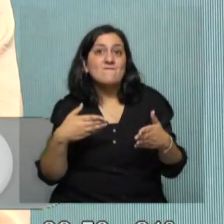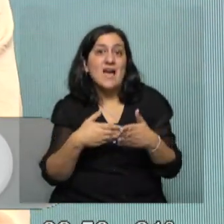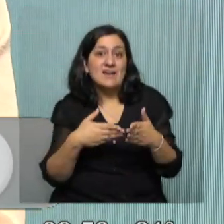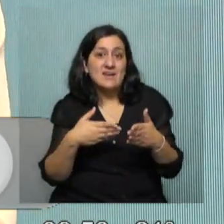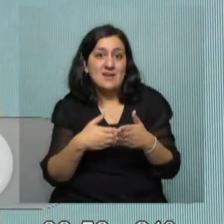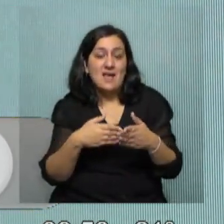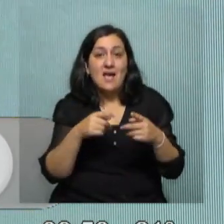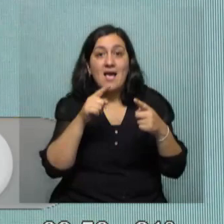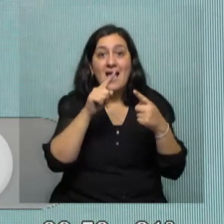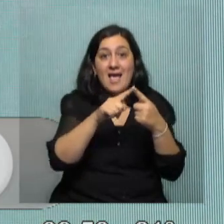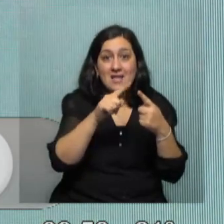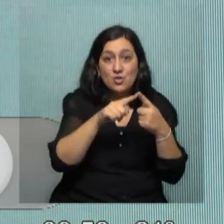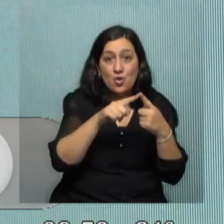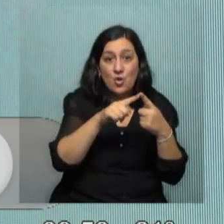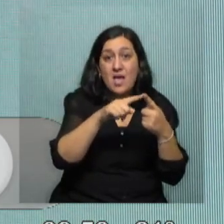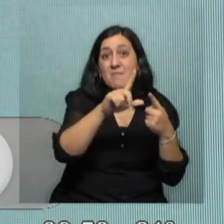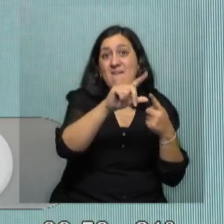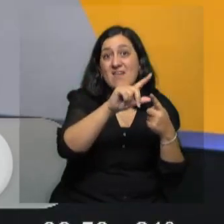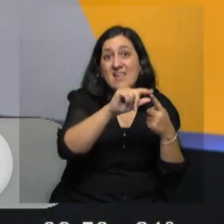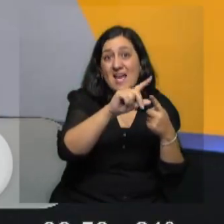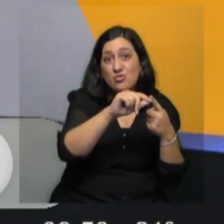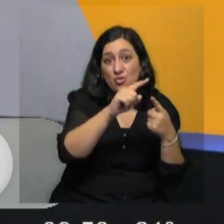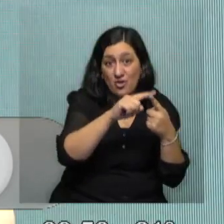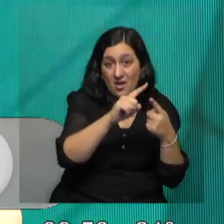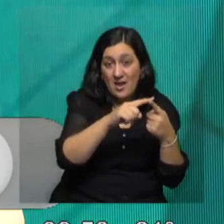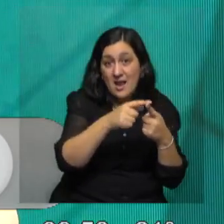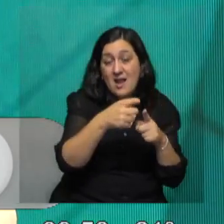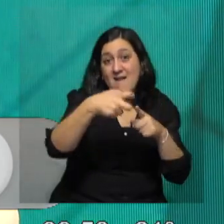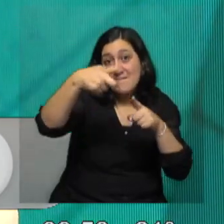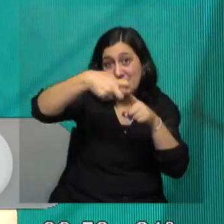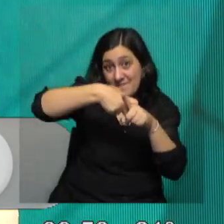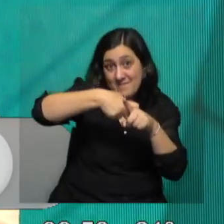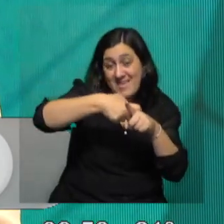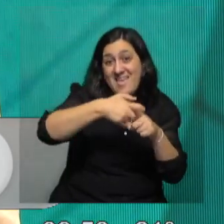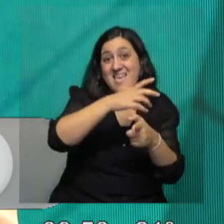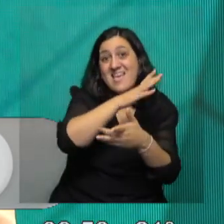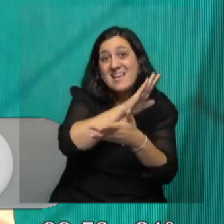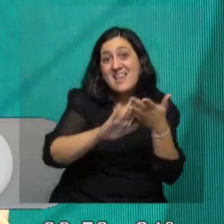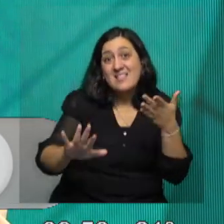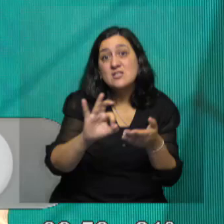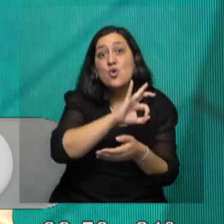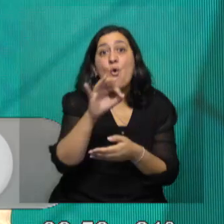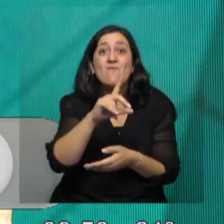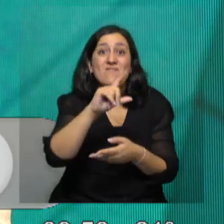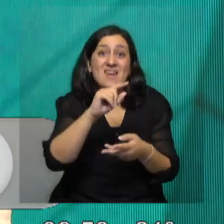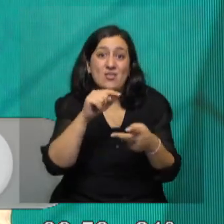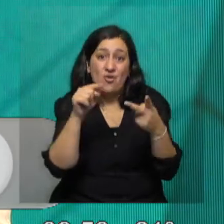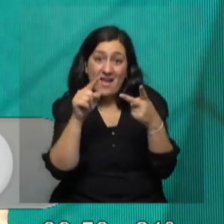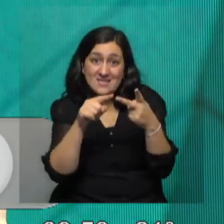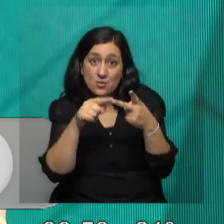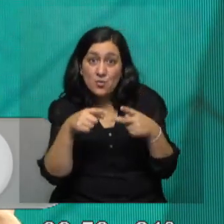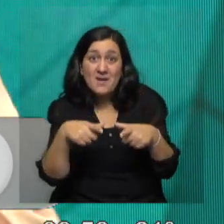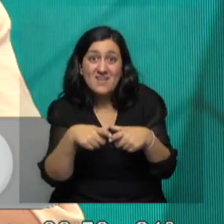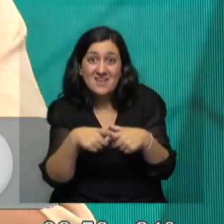Esto es mucho más barato que esto. No, esto es gratis. Está, pero si lo vas a comprar, también. Es más barato. Y eso está mal. Exacto.